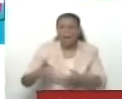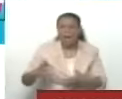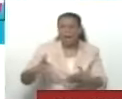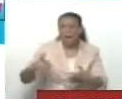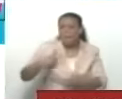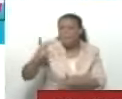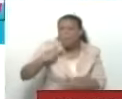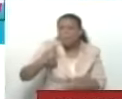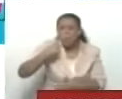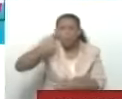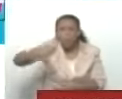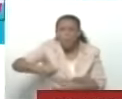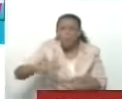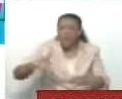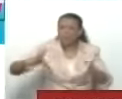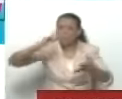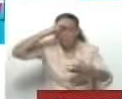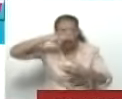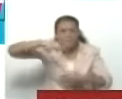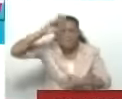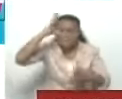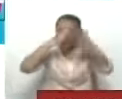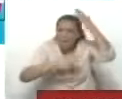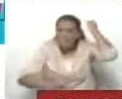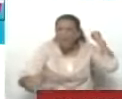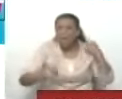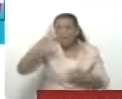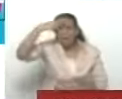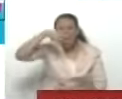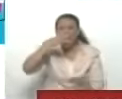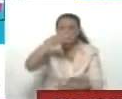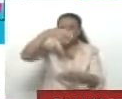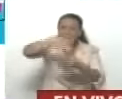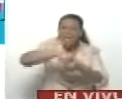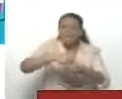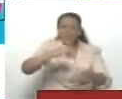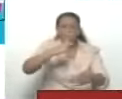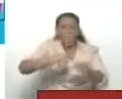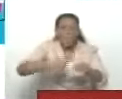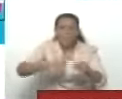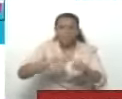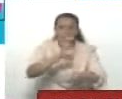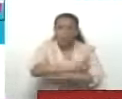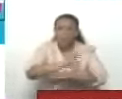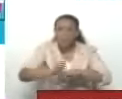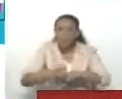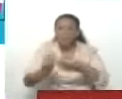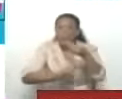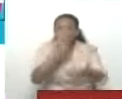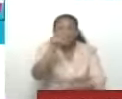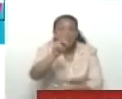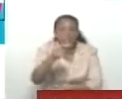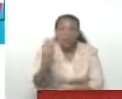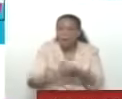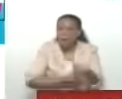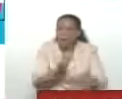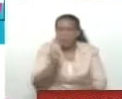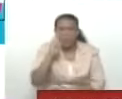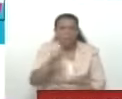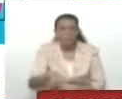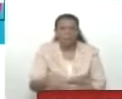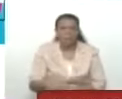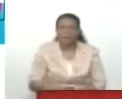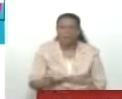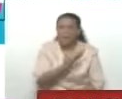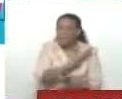político asaltando brutalmente la Embajada de México. Eso no se había visto. Bueno, déjame decirte, Patricia, ni con